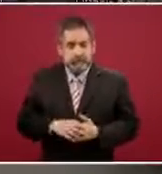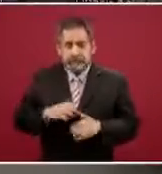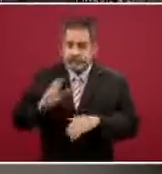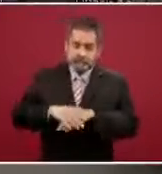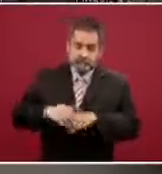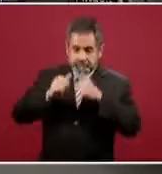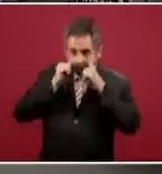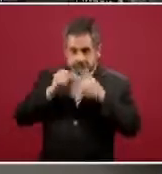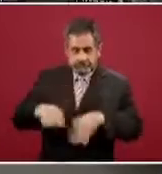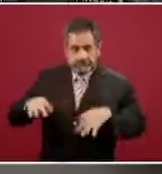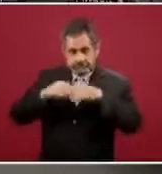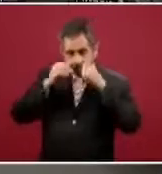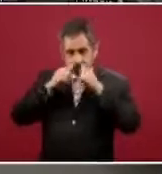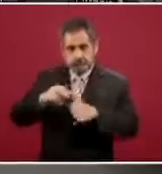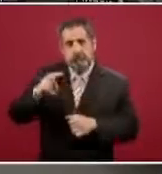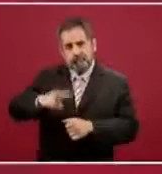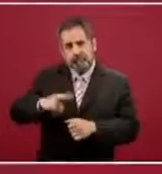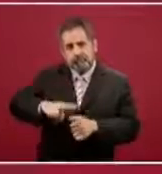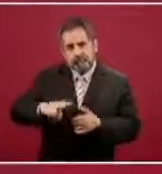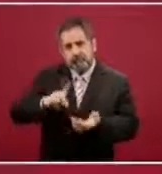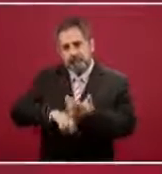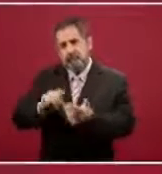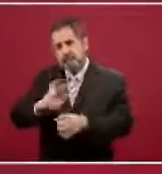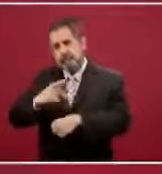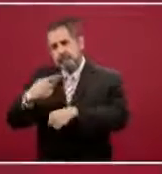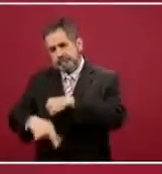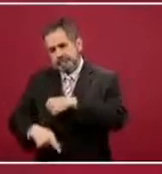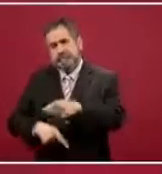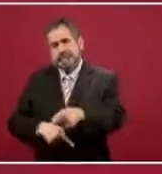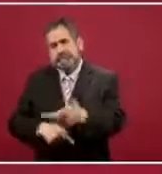prioridad a quien tiene mayor riesgo